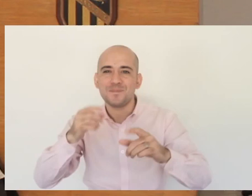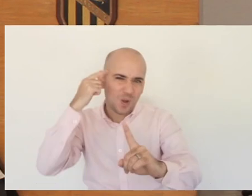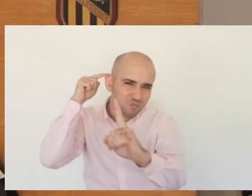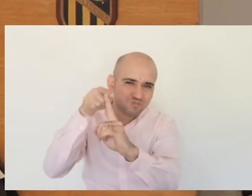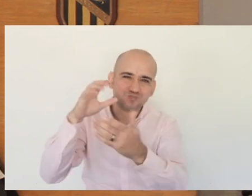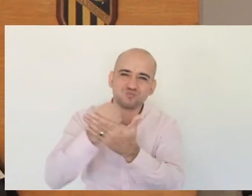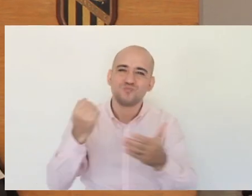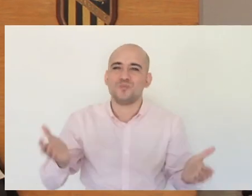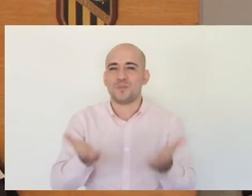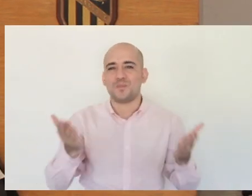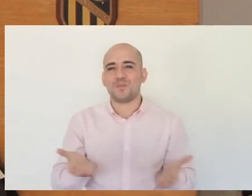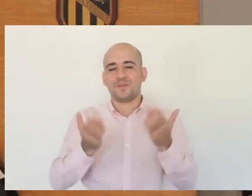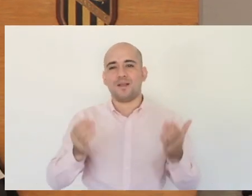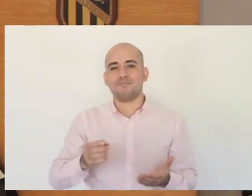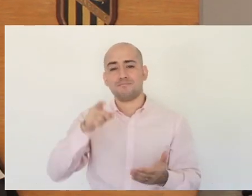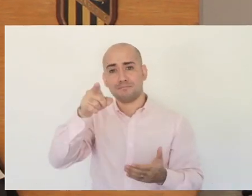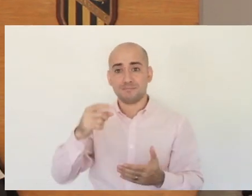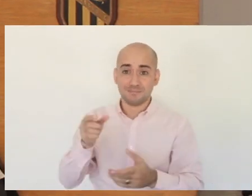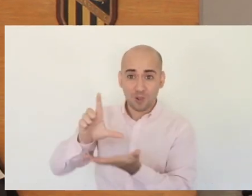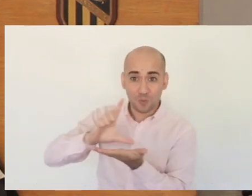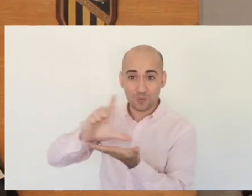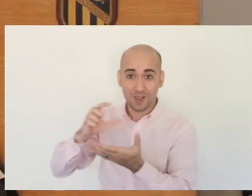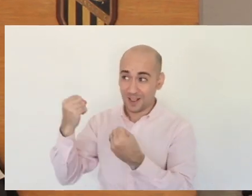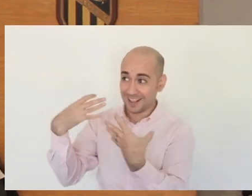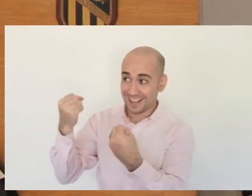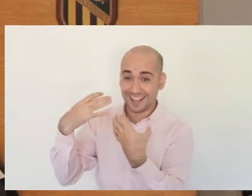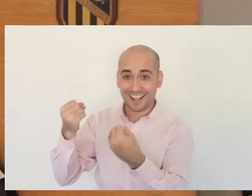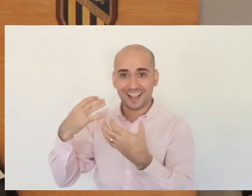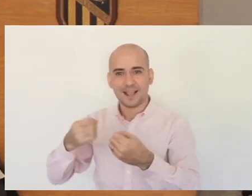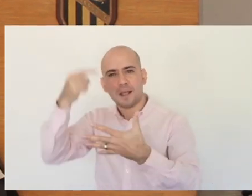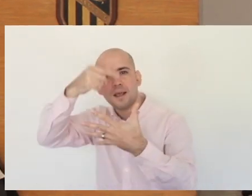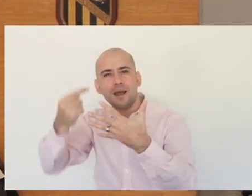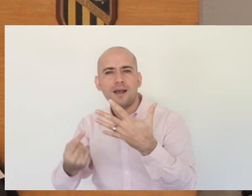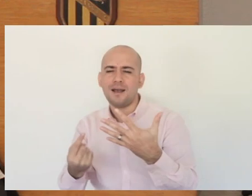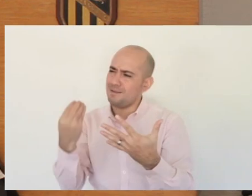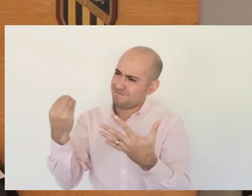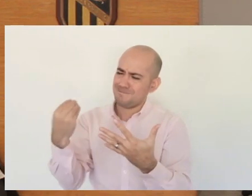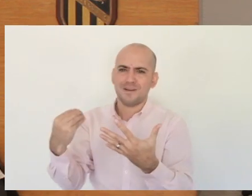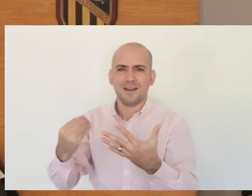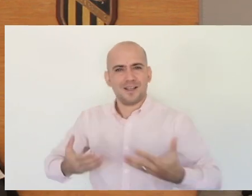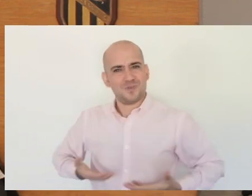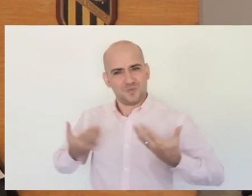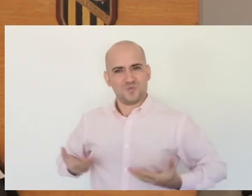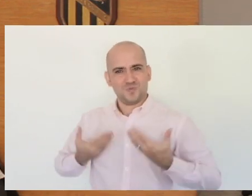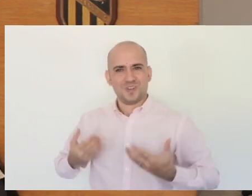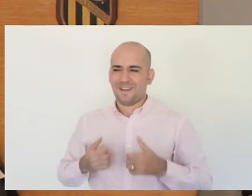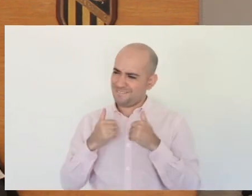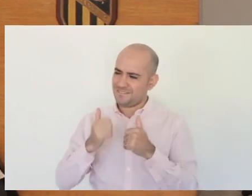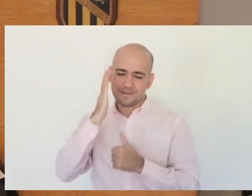sin olvidar lo que somos. Gracias a los valores que nos inculcaron y dieron nuestros profesores y profesoras, siempre lograremos cosas